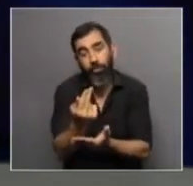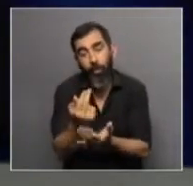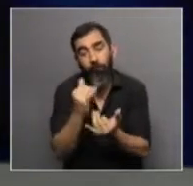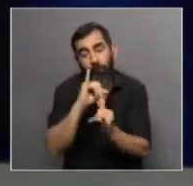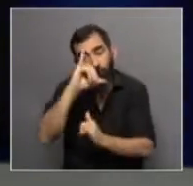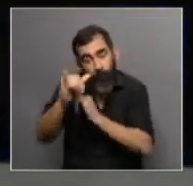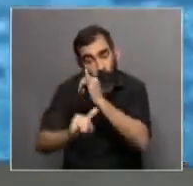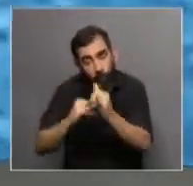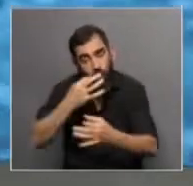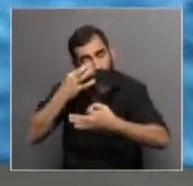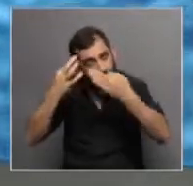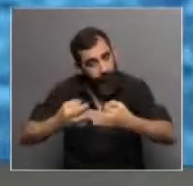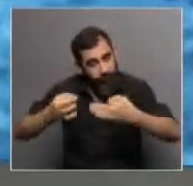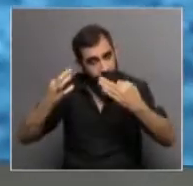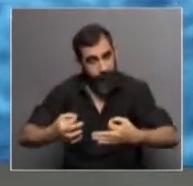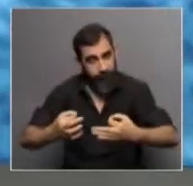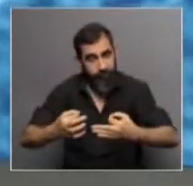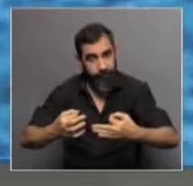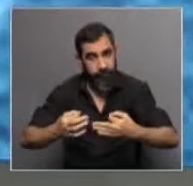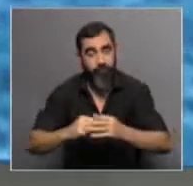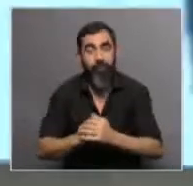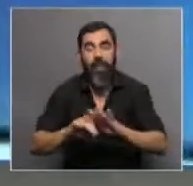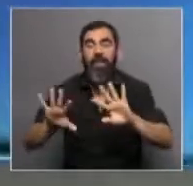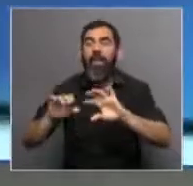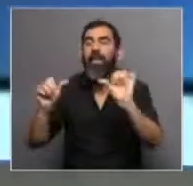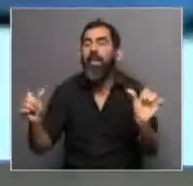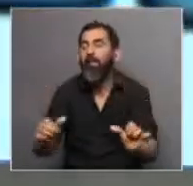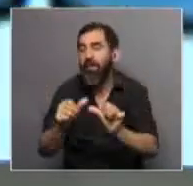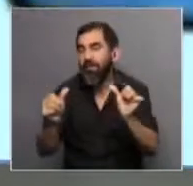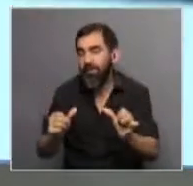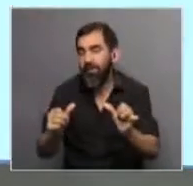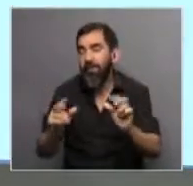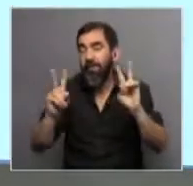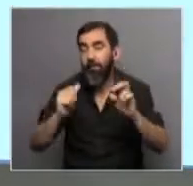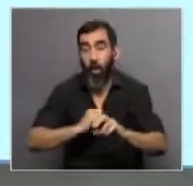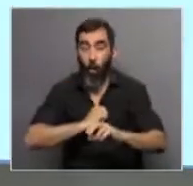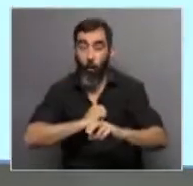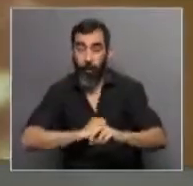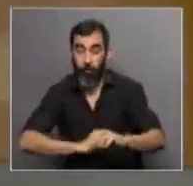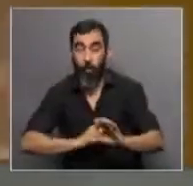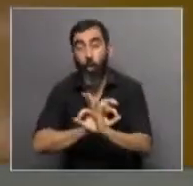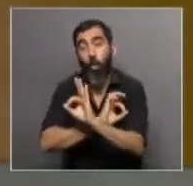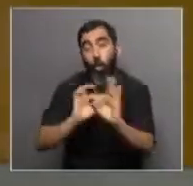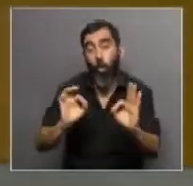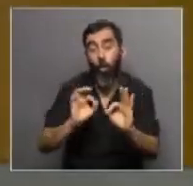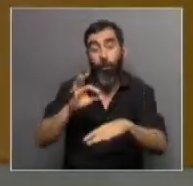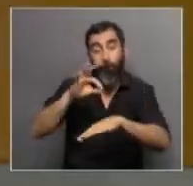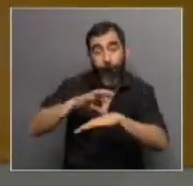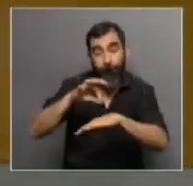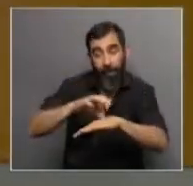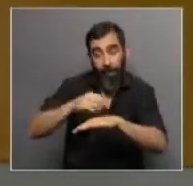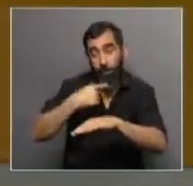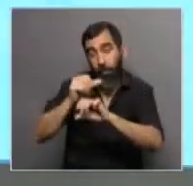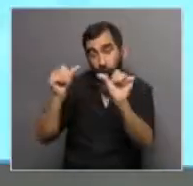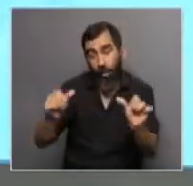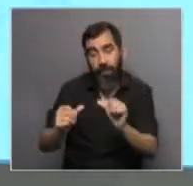informado realmente desde lo que se le va a hacer, desde el punto de vista quirúrgico, desde el punto de vista médico, por